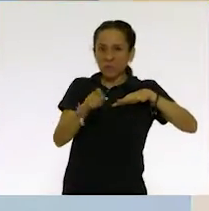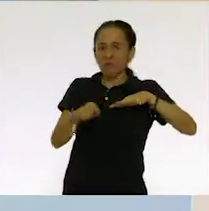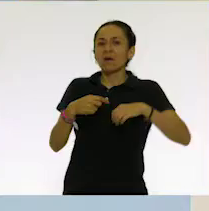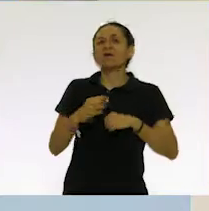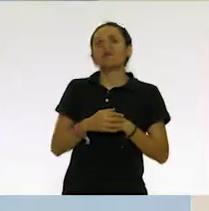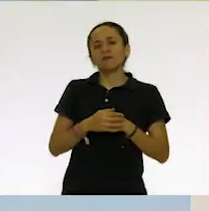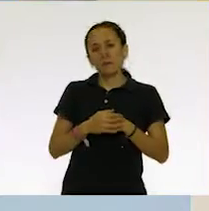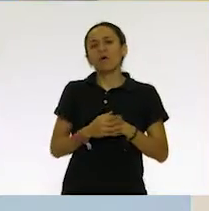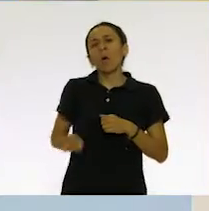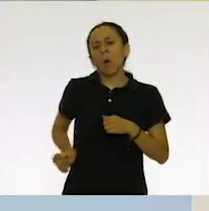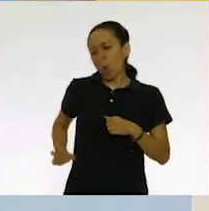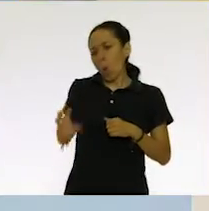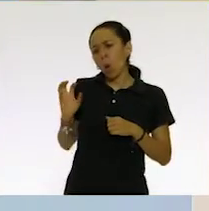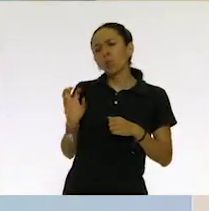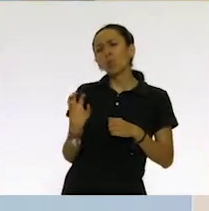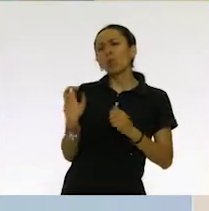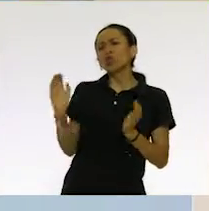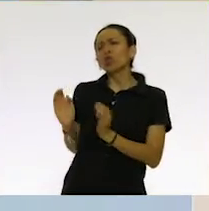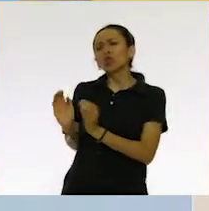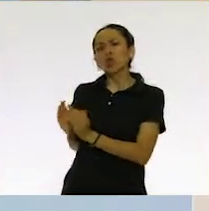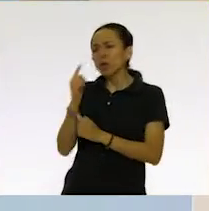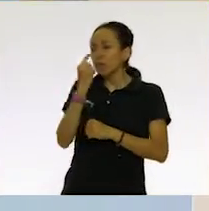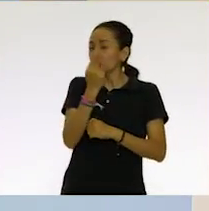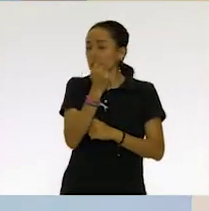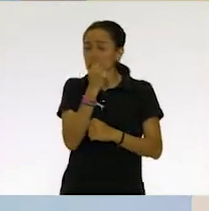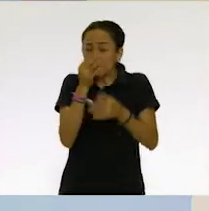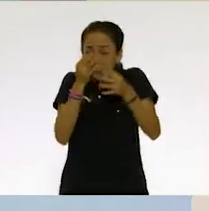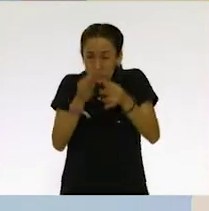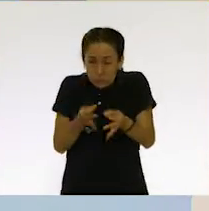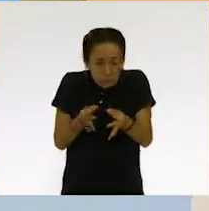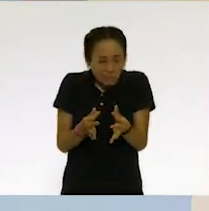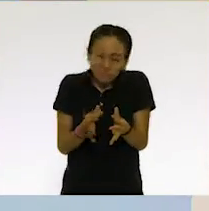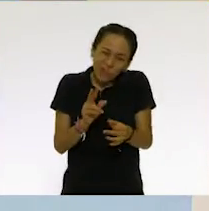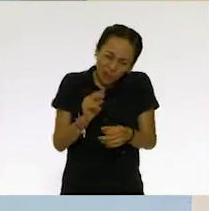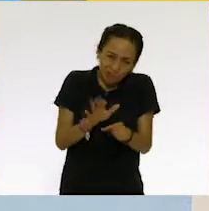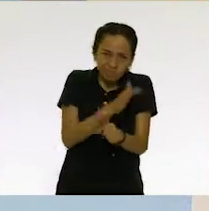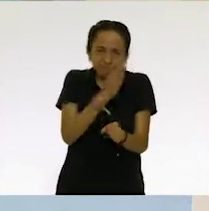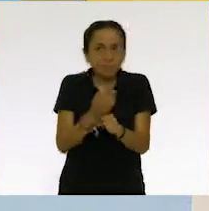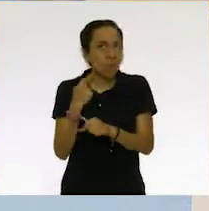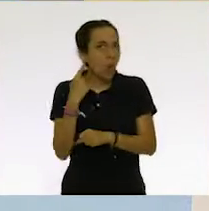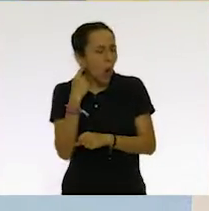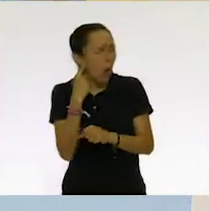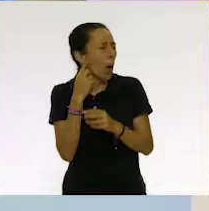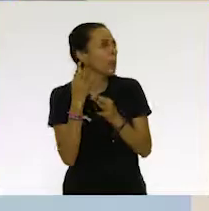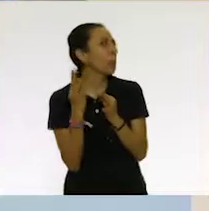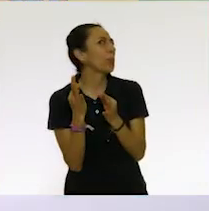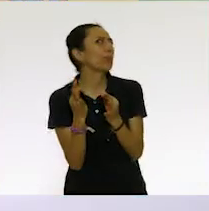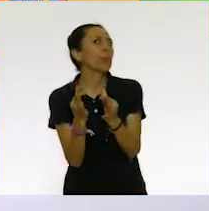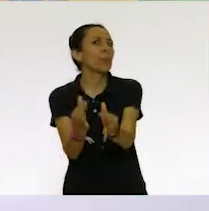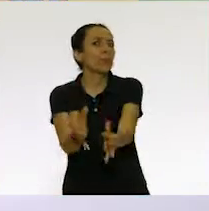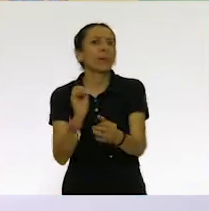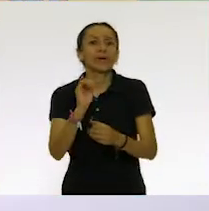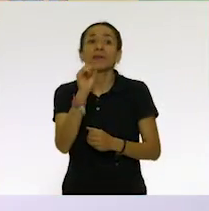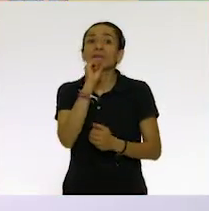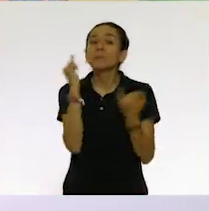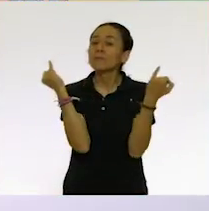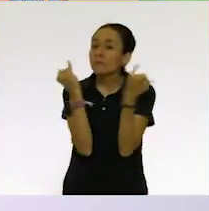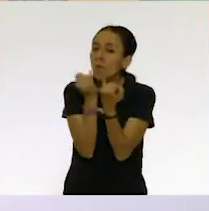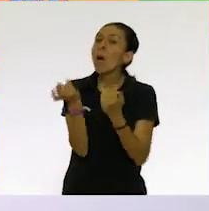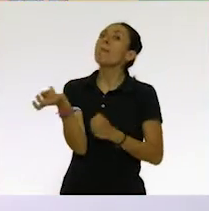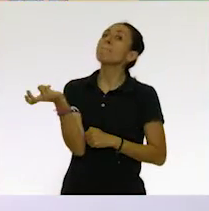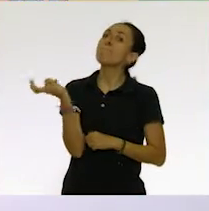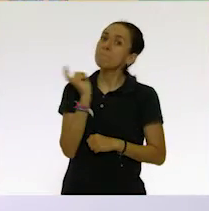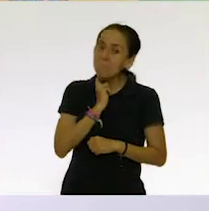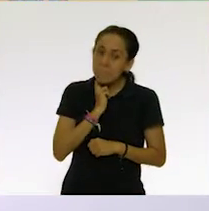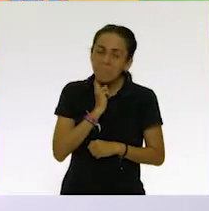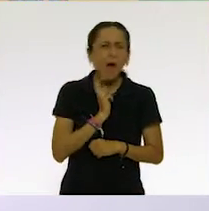tan buena, pero su sentido del oído está muy desarrollado. También como el murciélago. Cierto, porque nos habías comentado